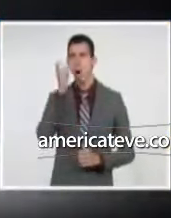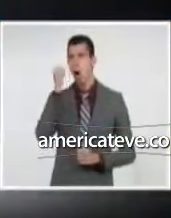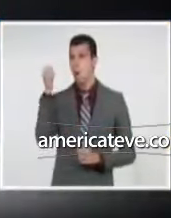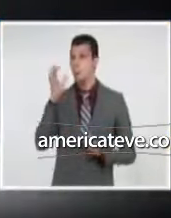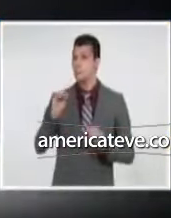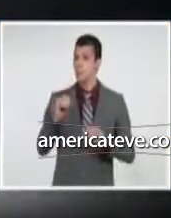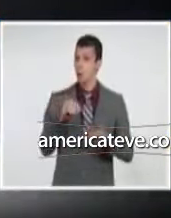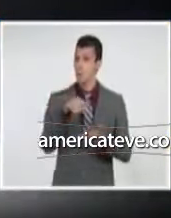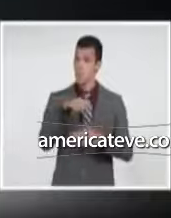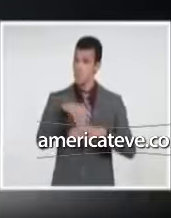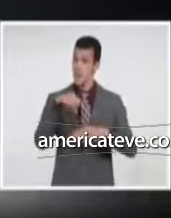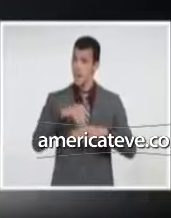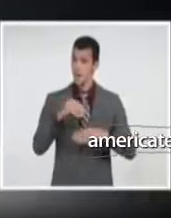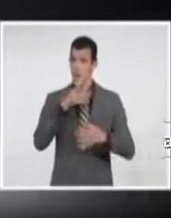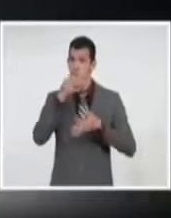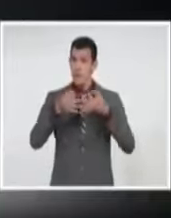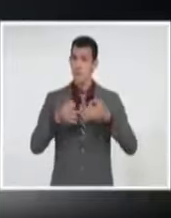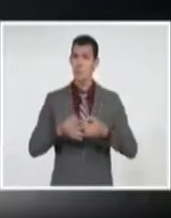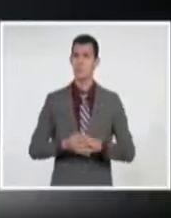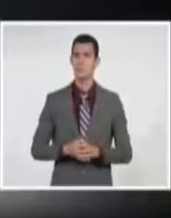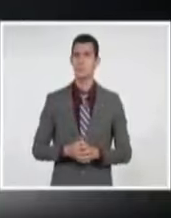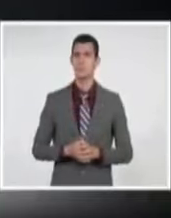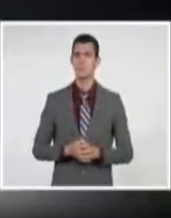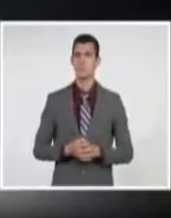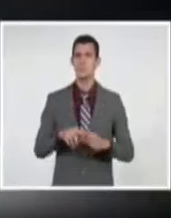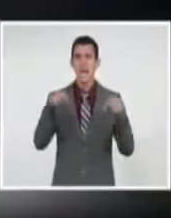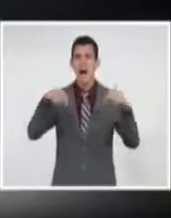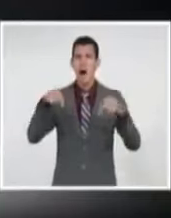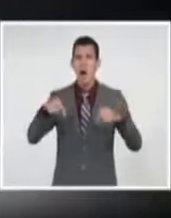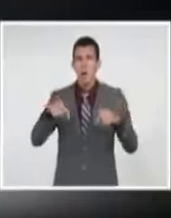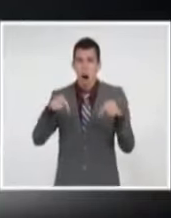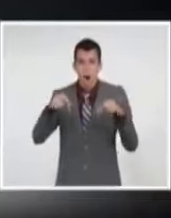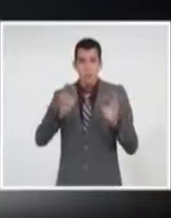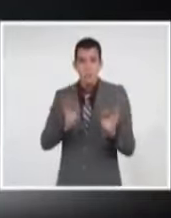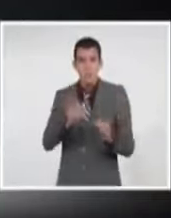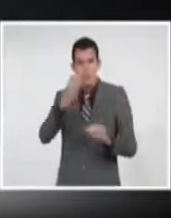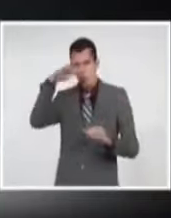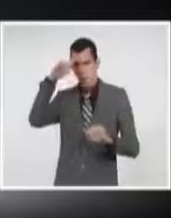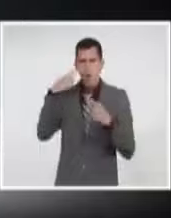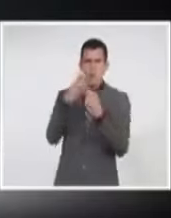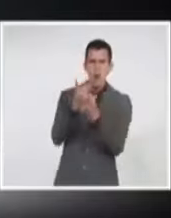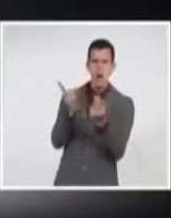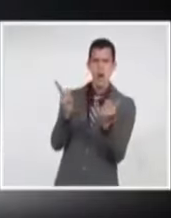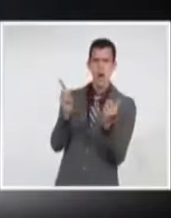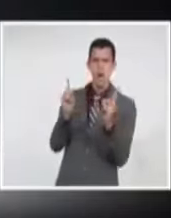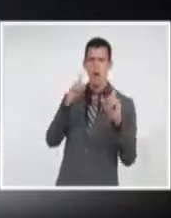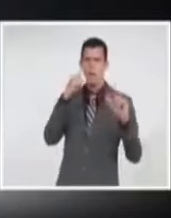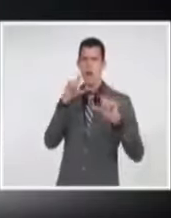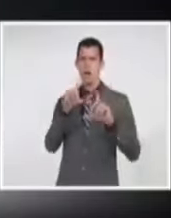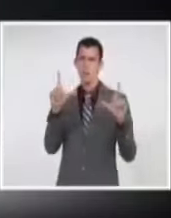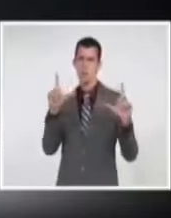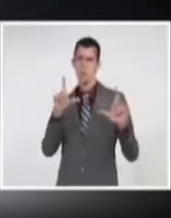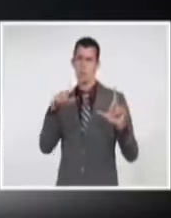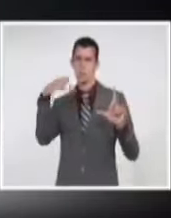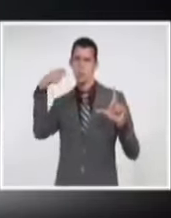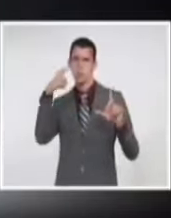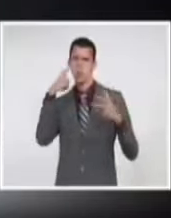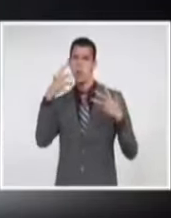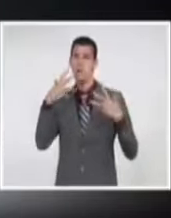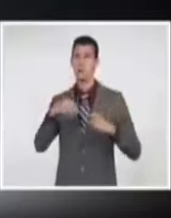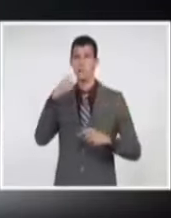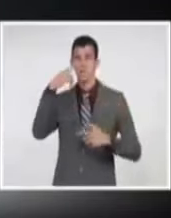ahora mismo en este mismo instante en cuba' bien en las imágenes en el